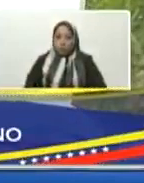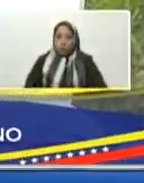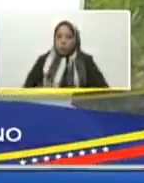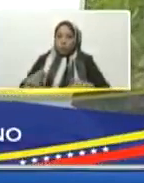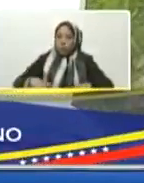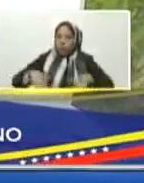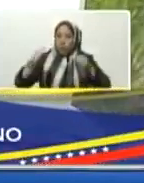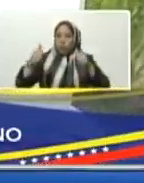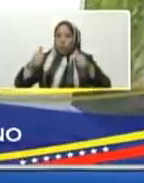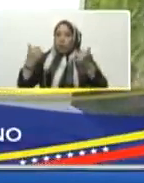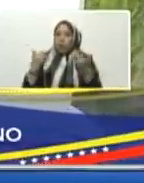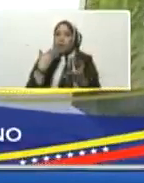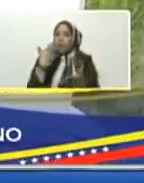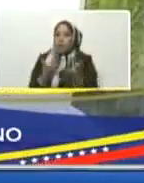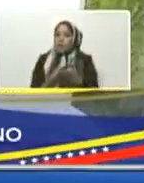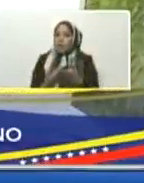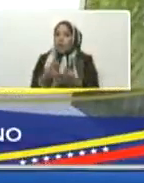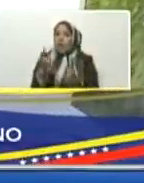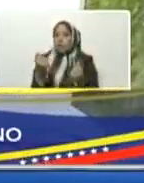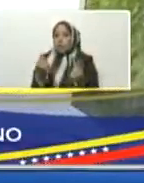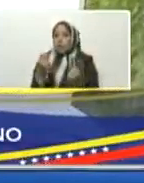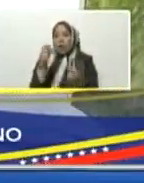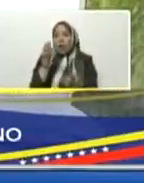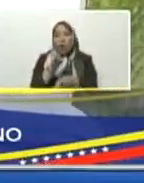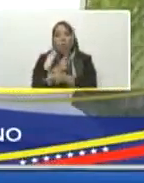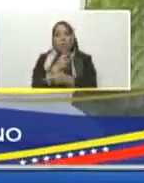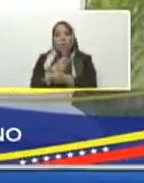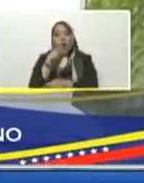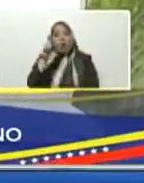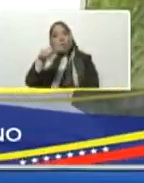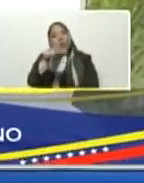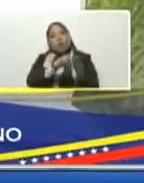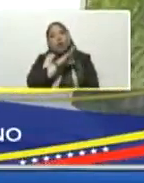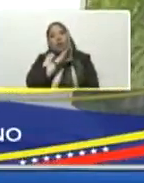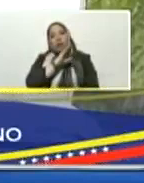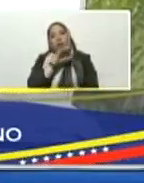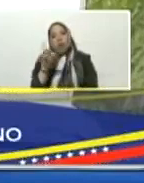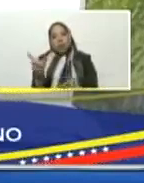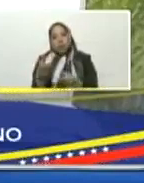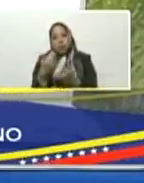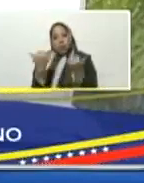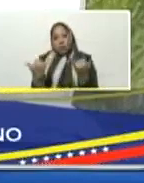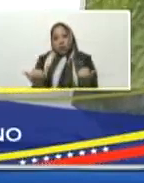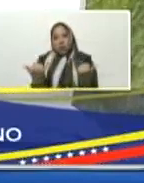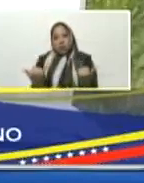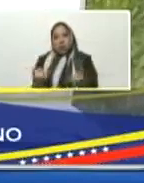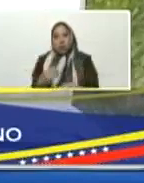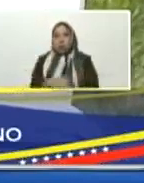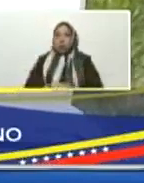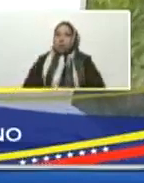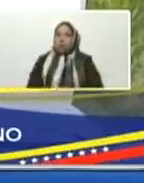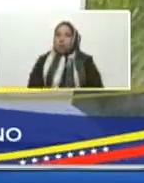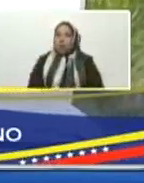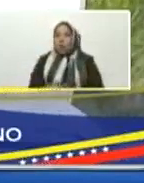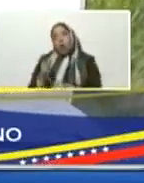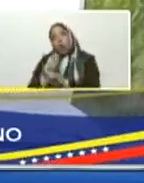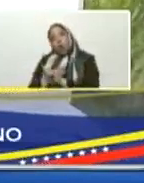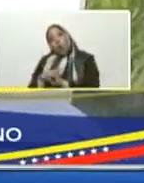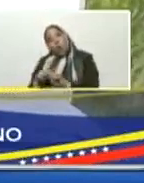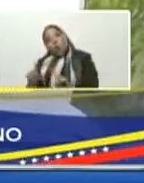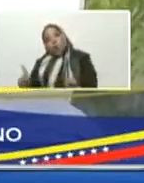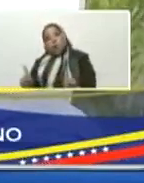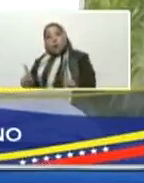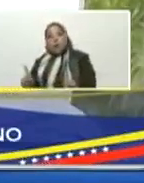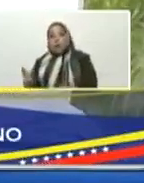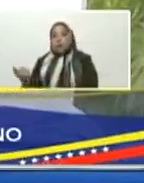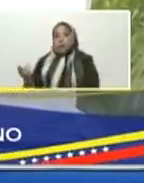saldar esa gran deuda de radioterapia con los pacientes oncológicos que se tiene en el estado. Y si me permite otra